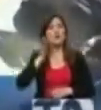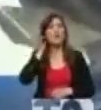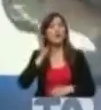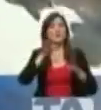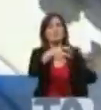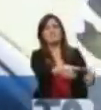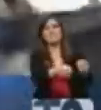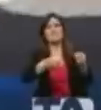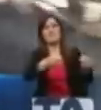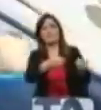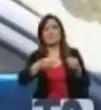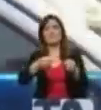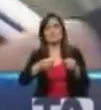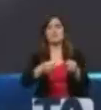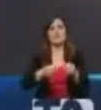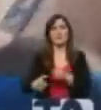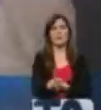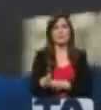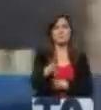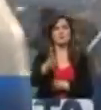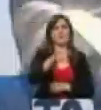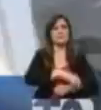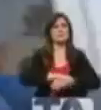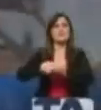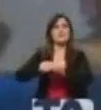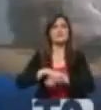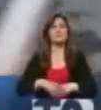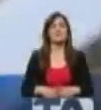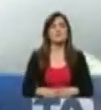del carro, pero ella se fue. Pedían que la detengan.